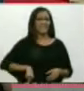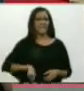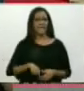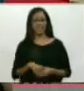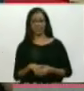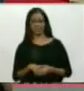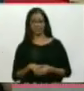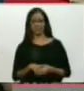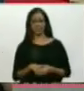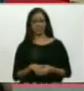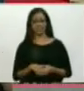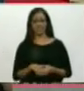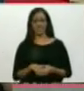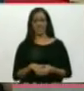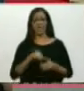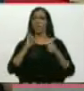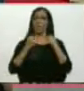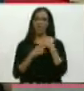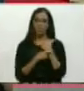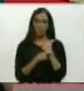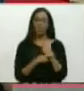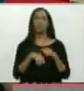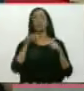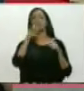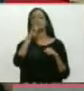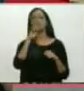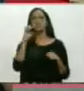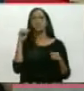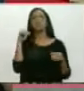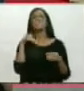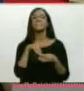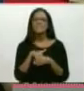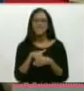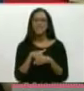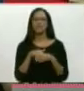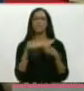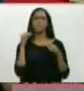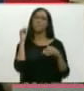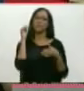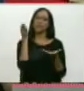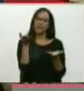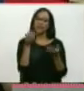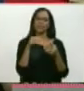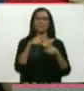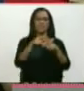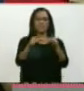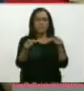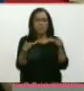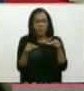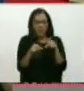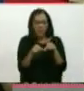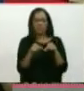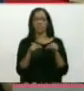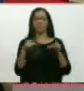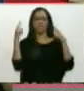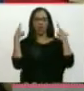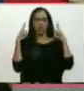¡Mentira! Él salió con 200 mil votos que sacó en el circuito. ¿Dónde